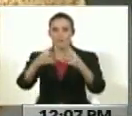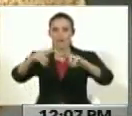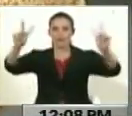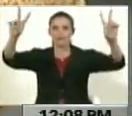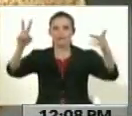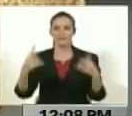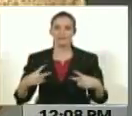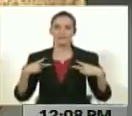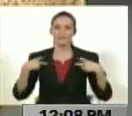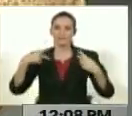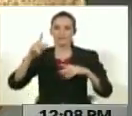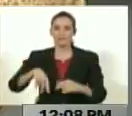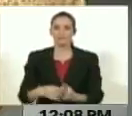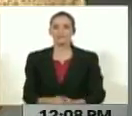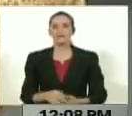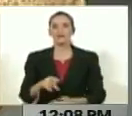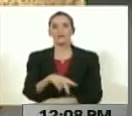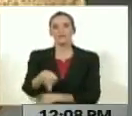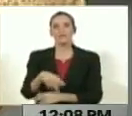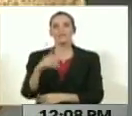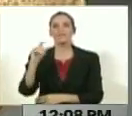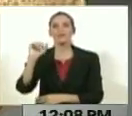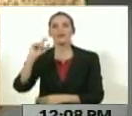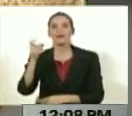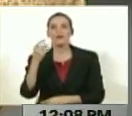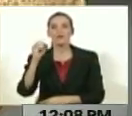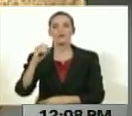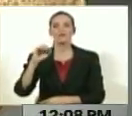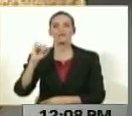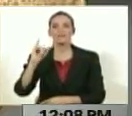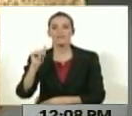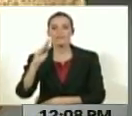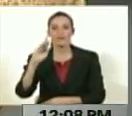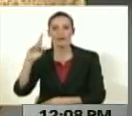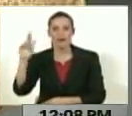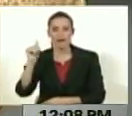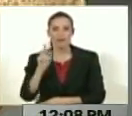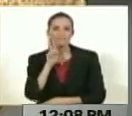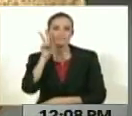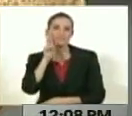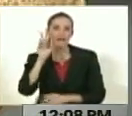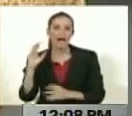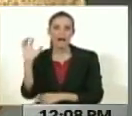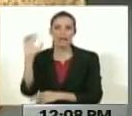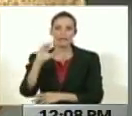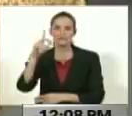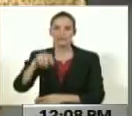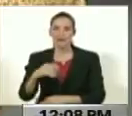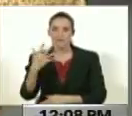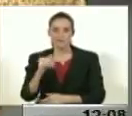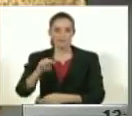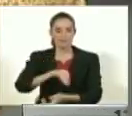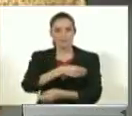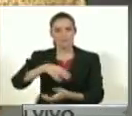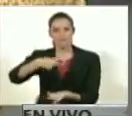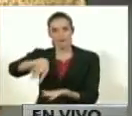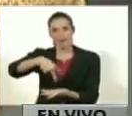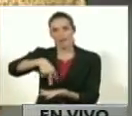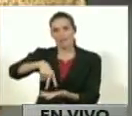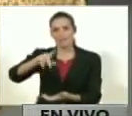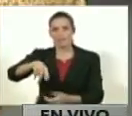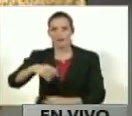por la Vida en la Plaza Diego Ibarra en la ciudad de Caracas. En Tarima estarán los músicos, bailadores y